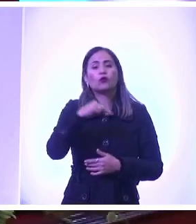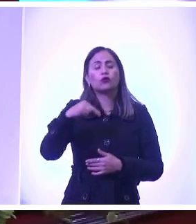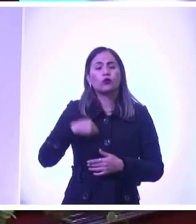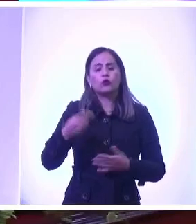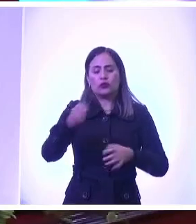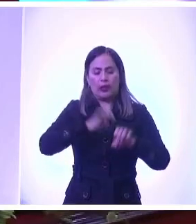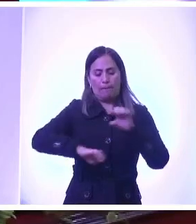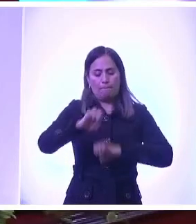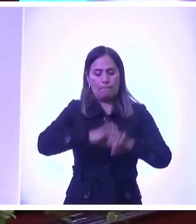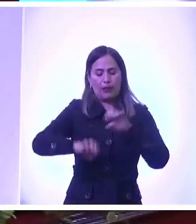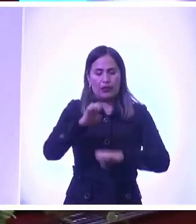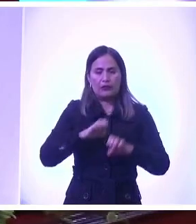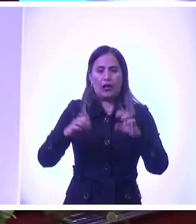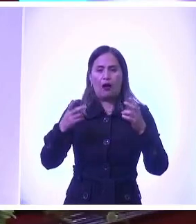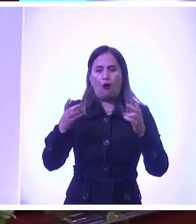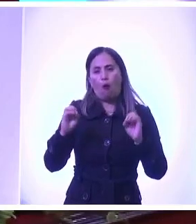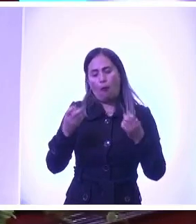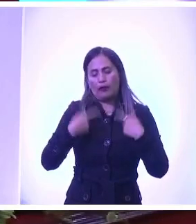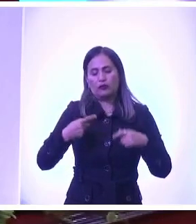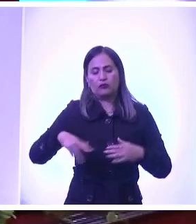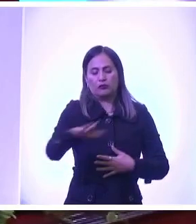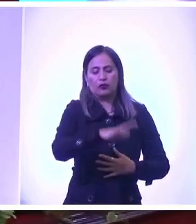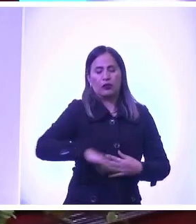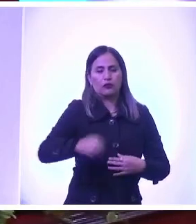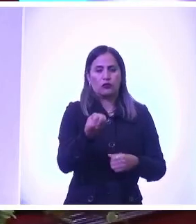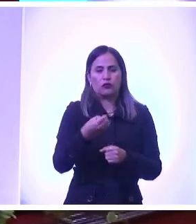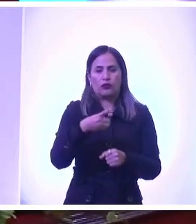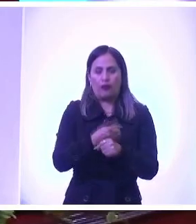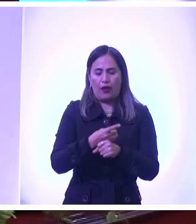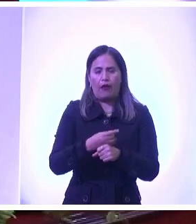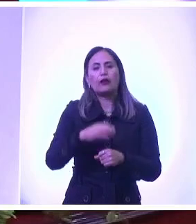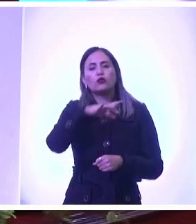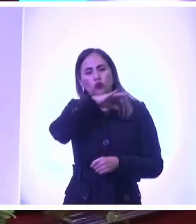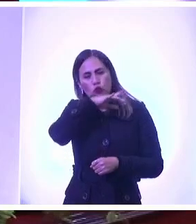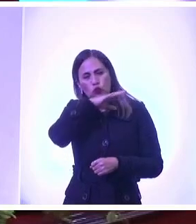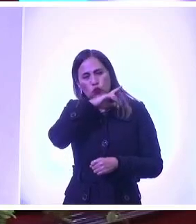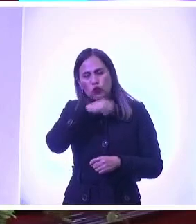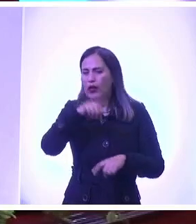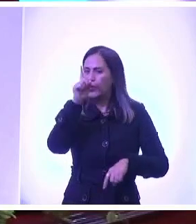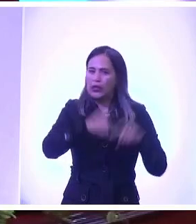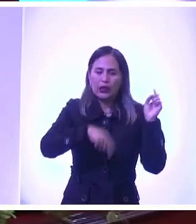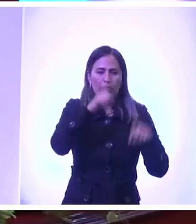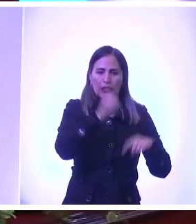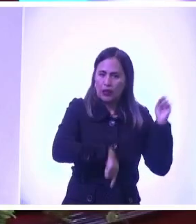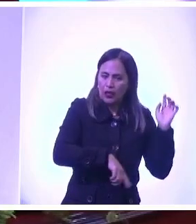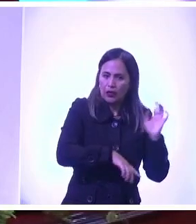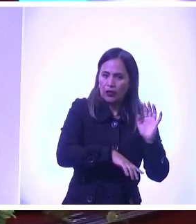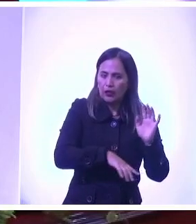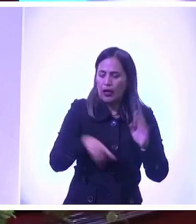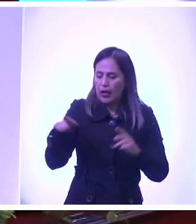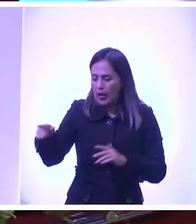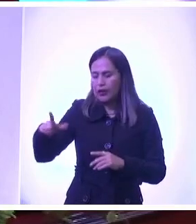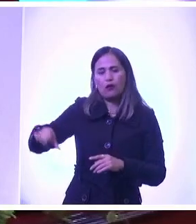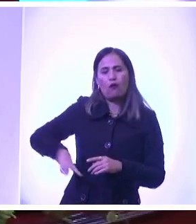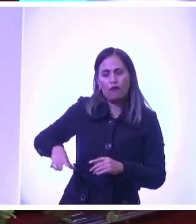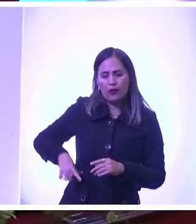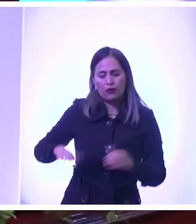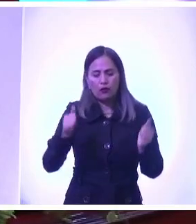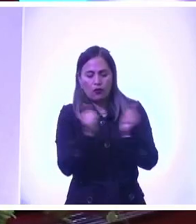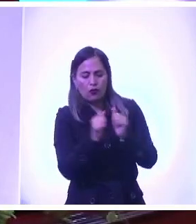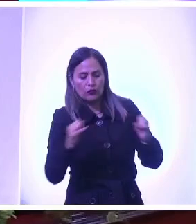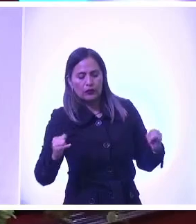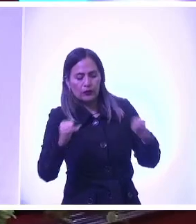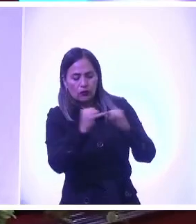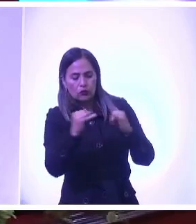sociedad erradicar la corrupción en esta necesidad que tenemos de relación con el gobierno y con las instituciones